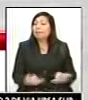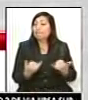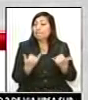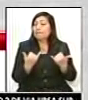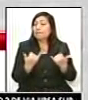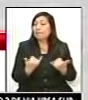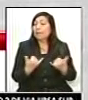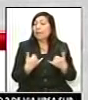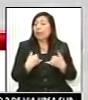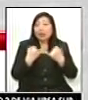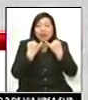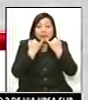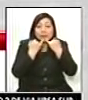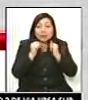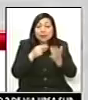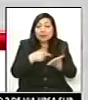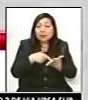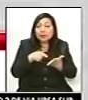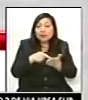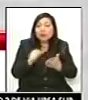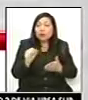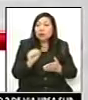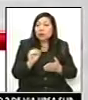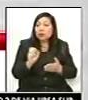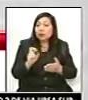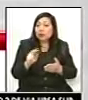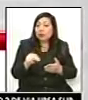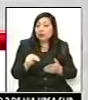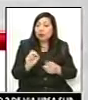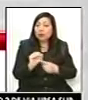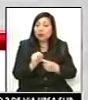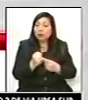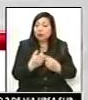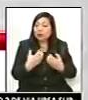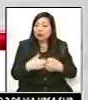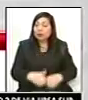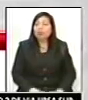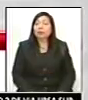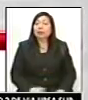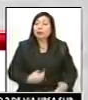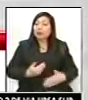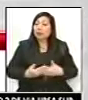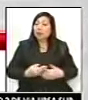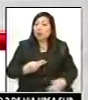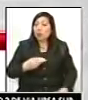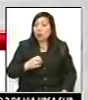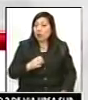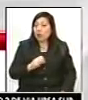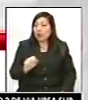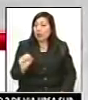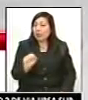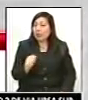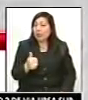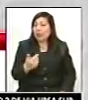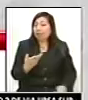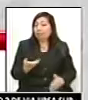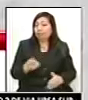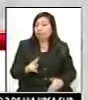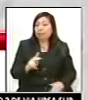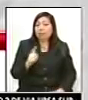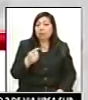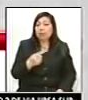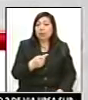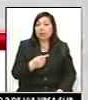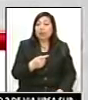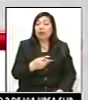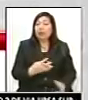Actualmente, de la información remitida por SUNARP, el capital social de la empresa de generación Huallaga S.A. asciende a